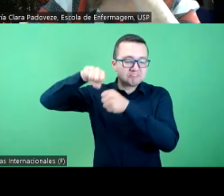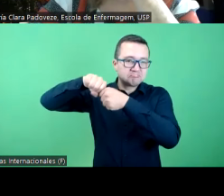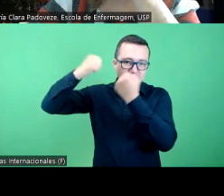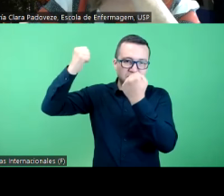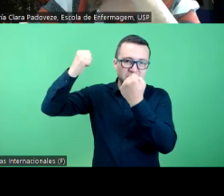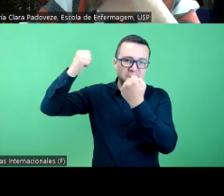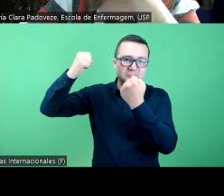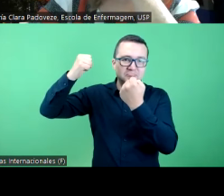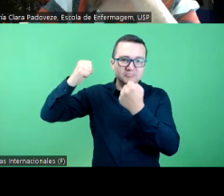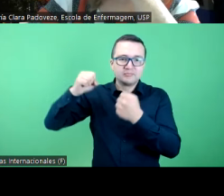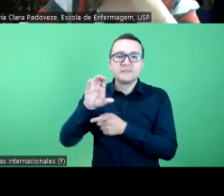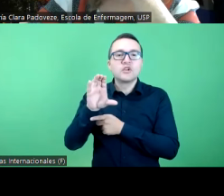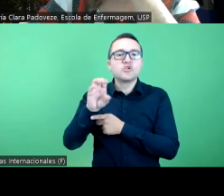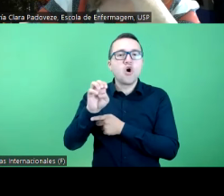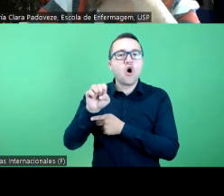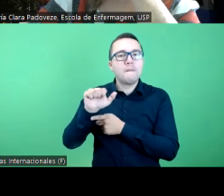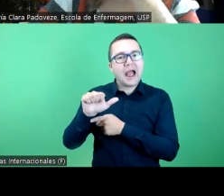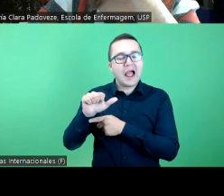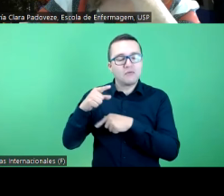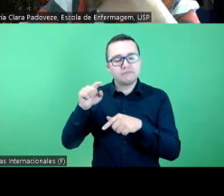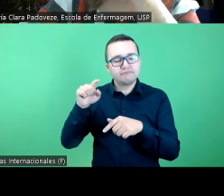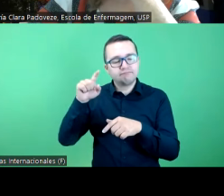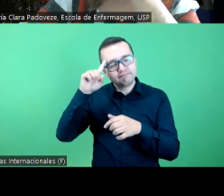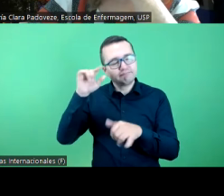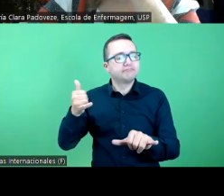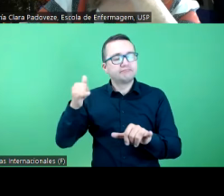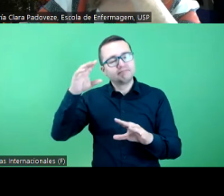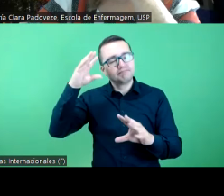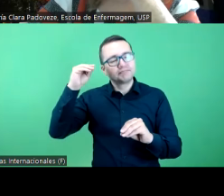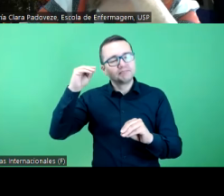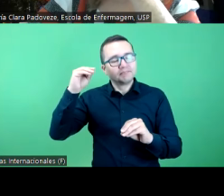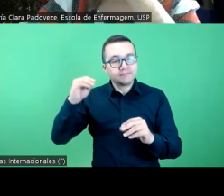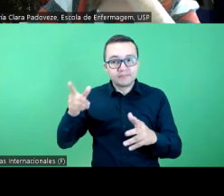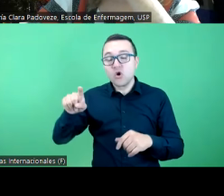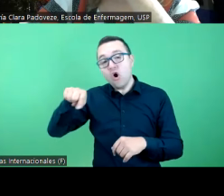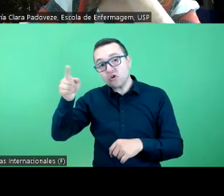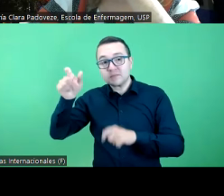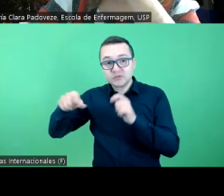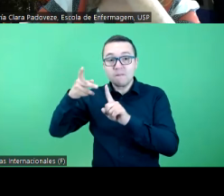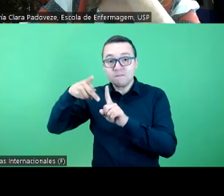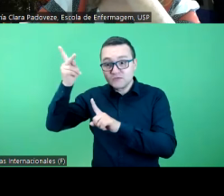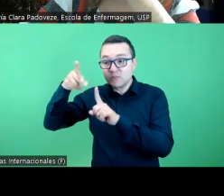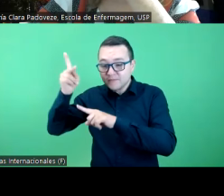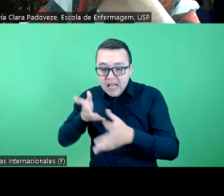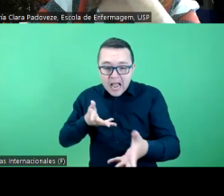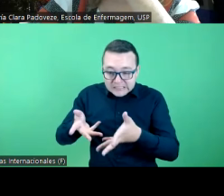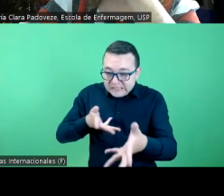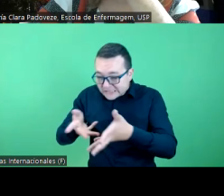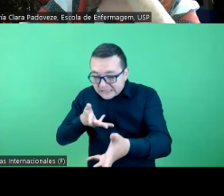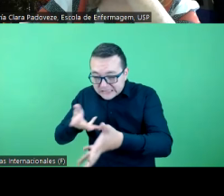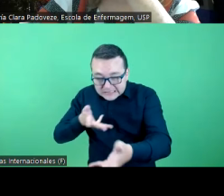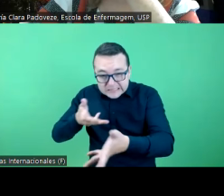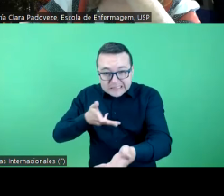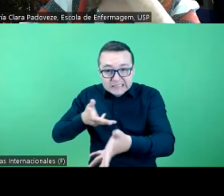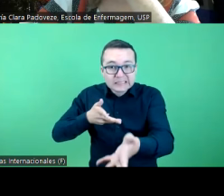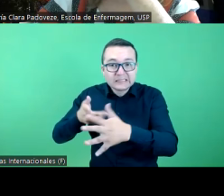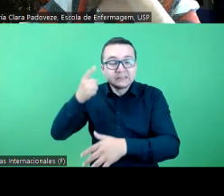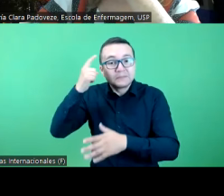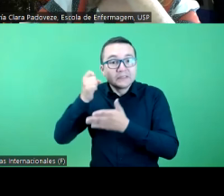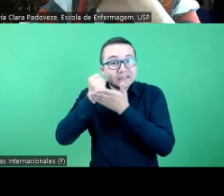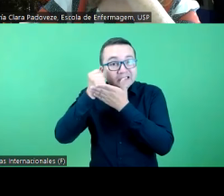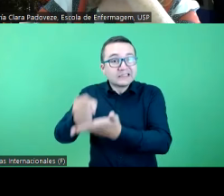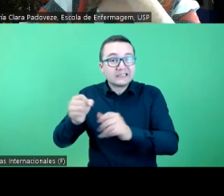otros médicos, otros profesionales atendieron a Nicolás y ya no podían salvar su vida. Sin embargo, le